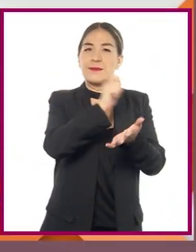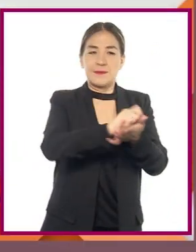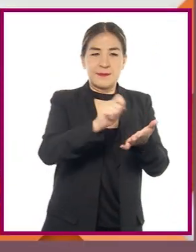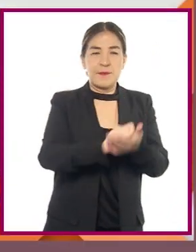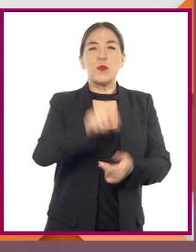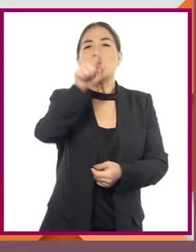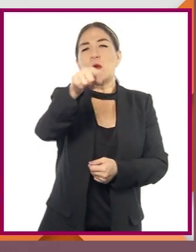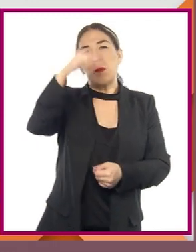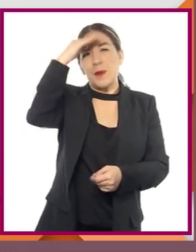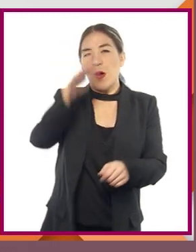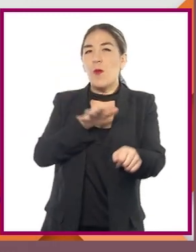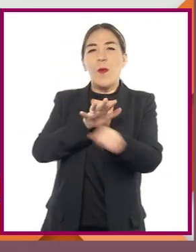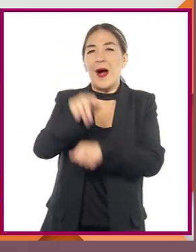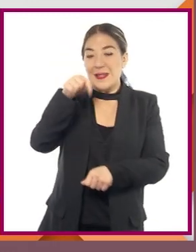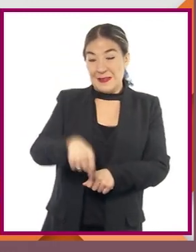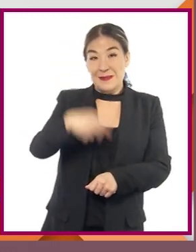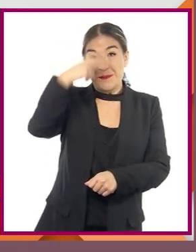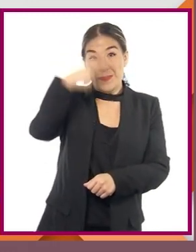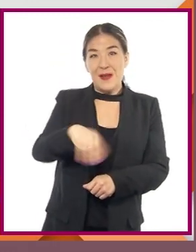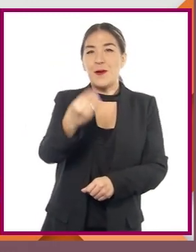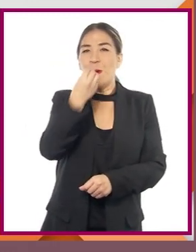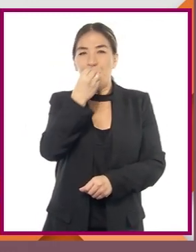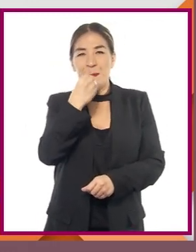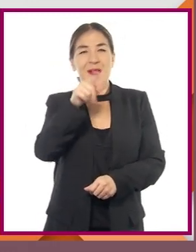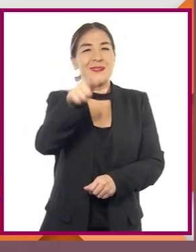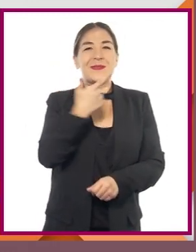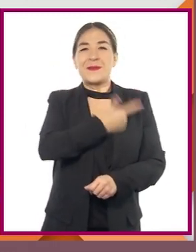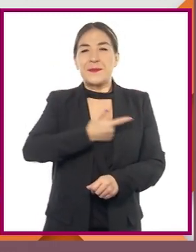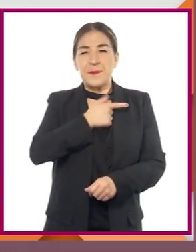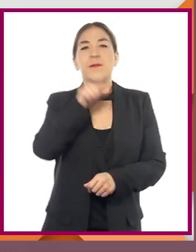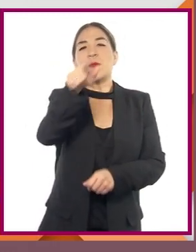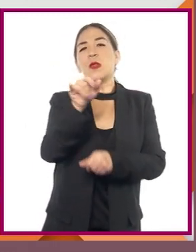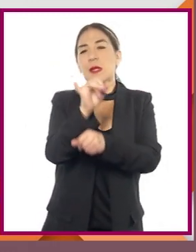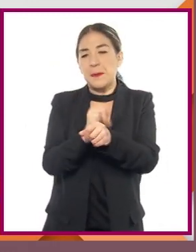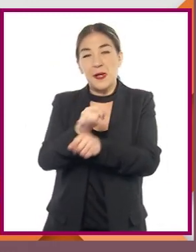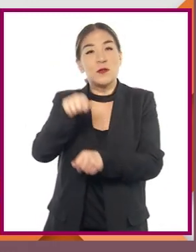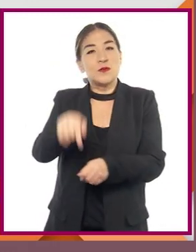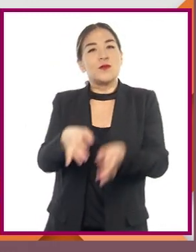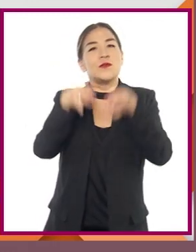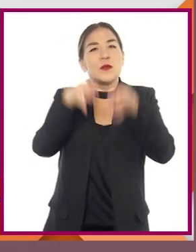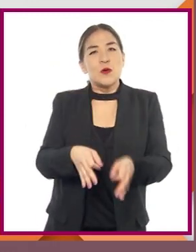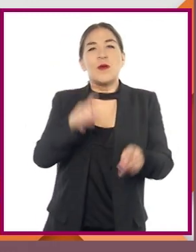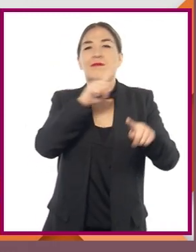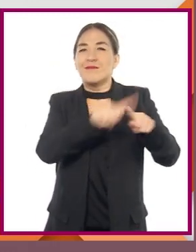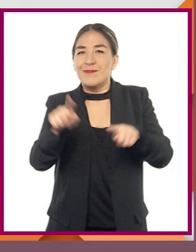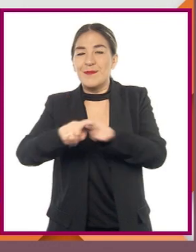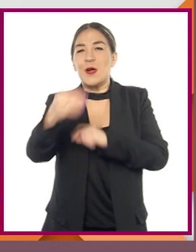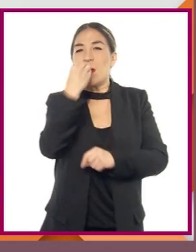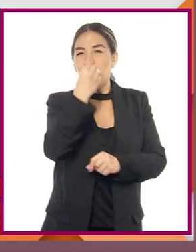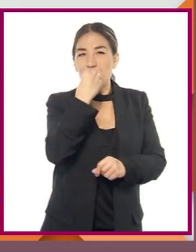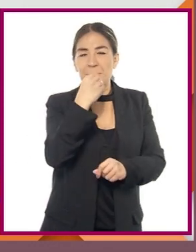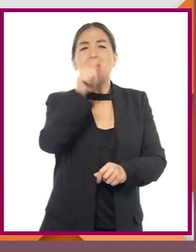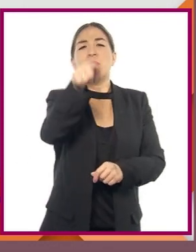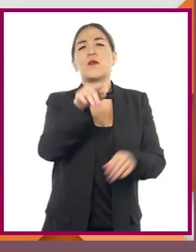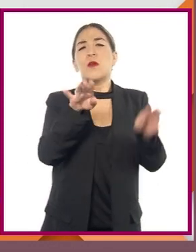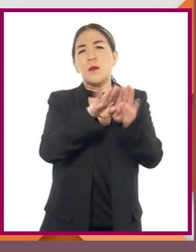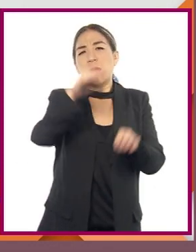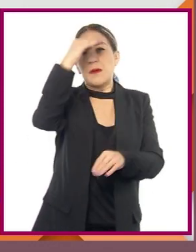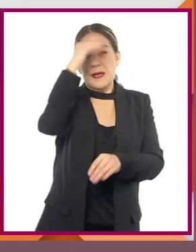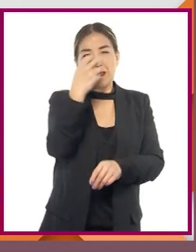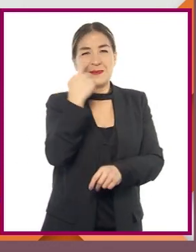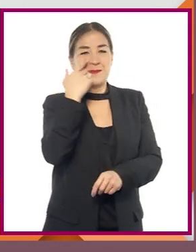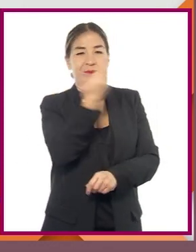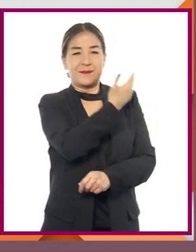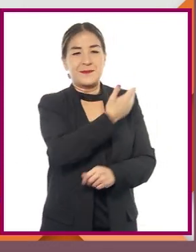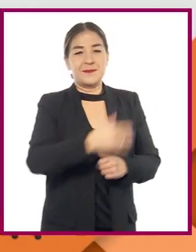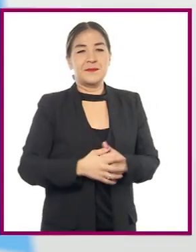platillo tradicional de nuestro país, del cual investigarán el origen de sus ingredientes. Pueden basarse en este